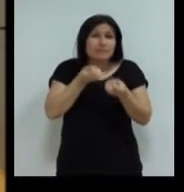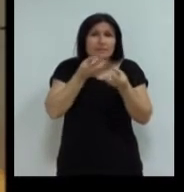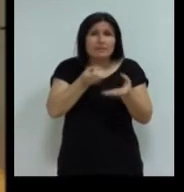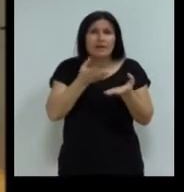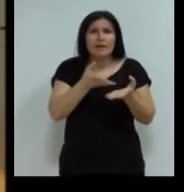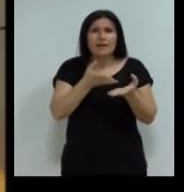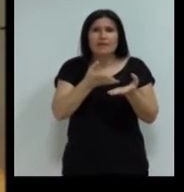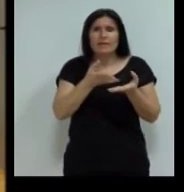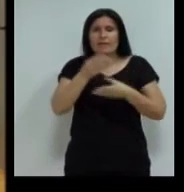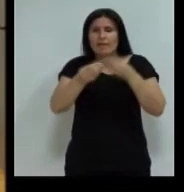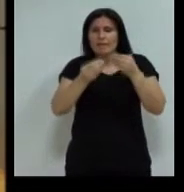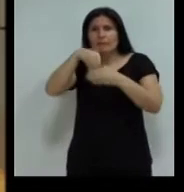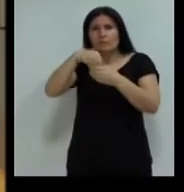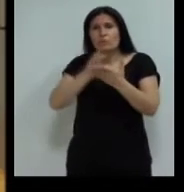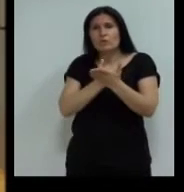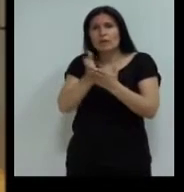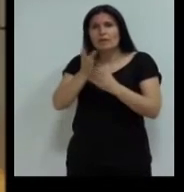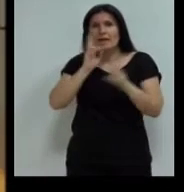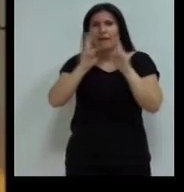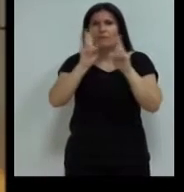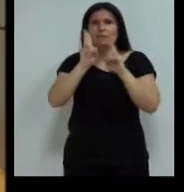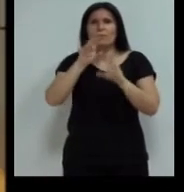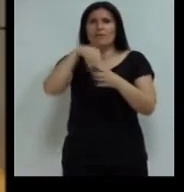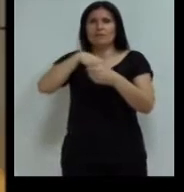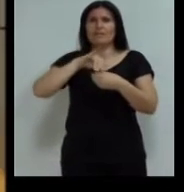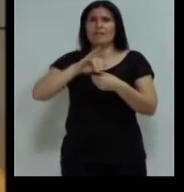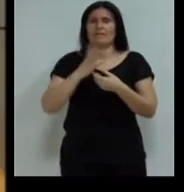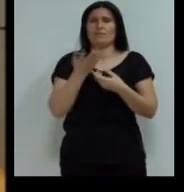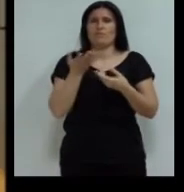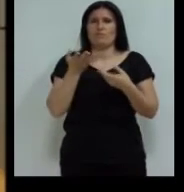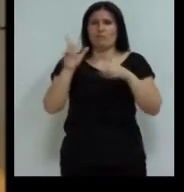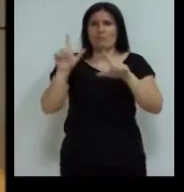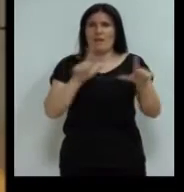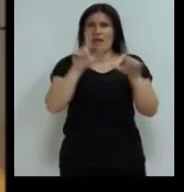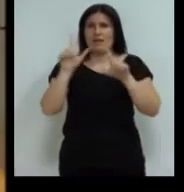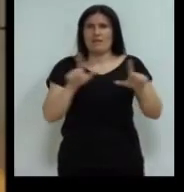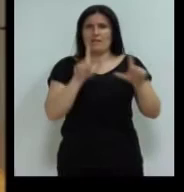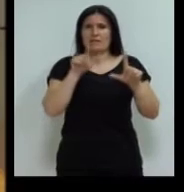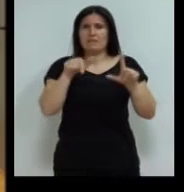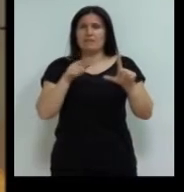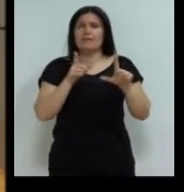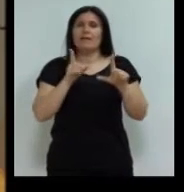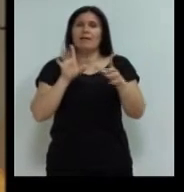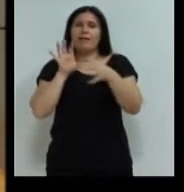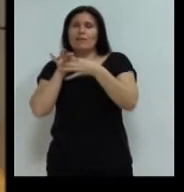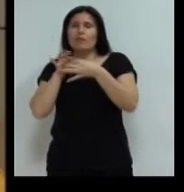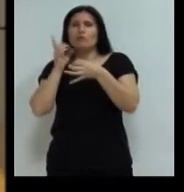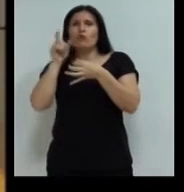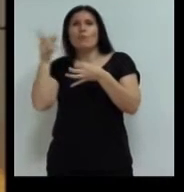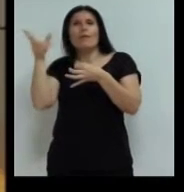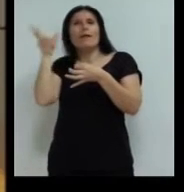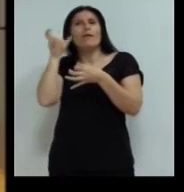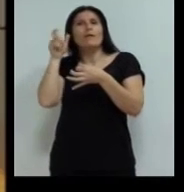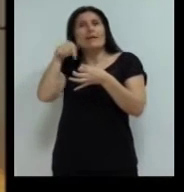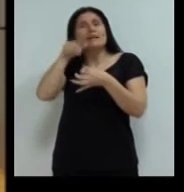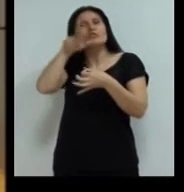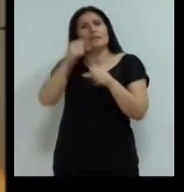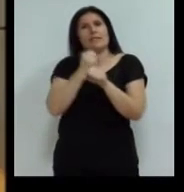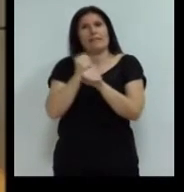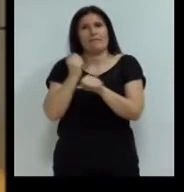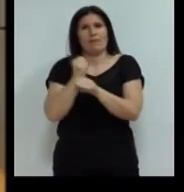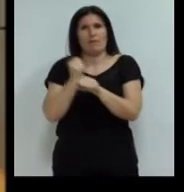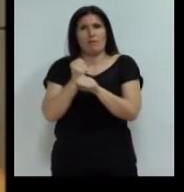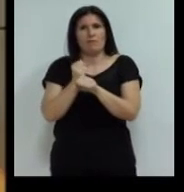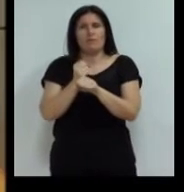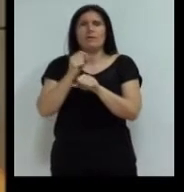visual, que es donde aparecen los planos y el lenguaje audiovisual, llevarlo a un canal solo auditivo. Ese es el trabajo. Y ahí va